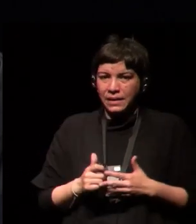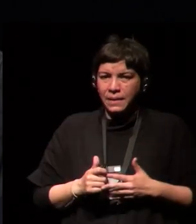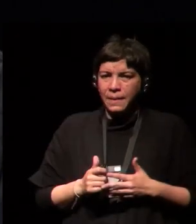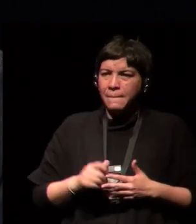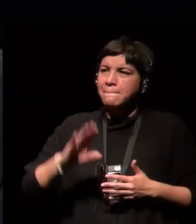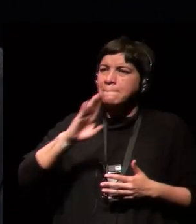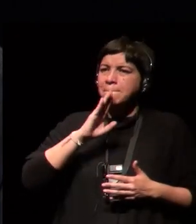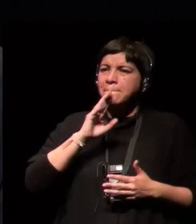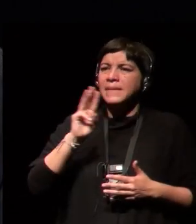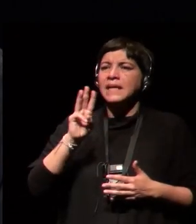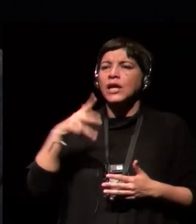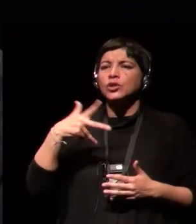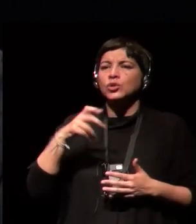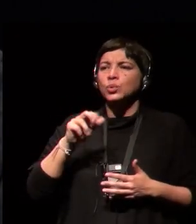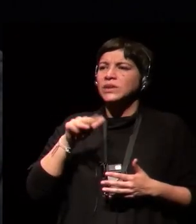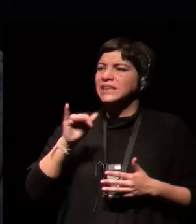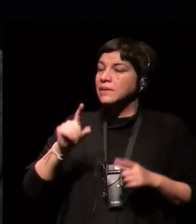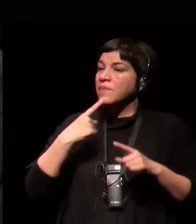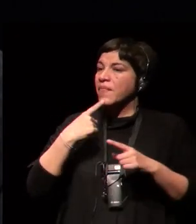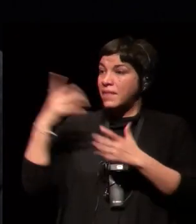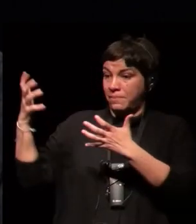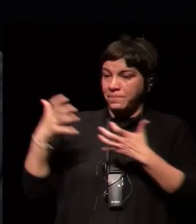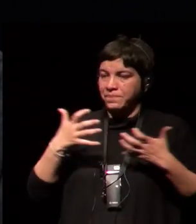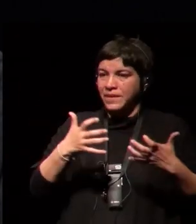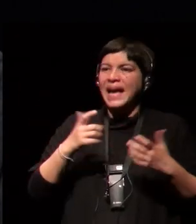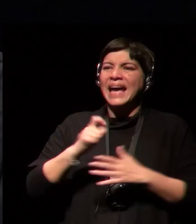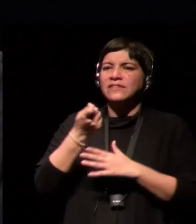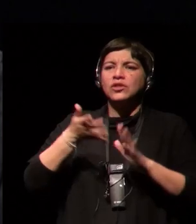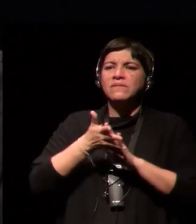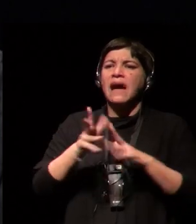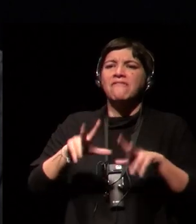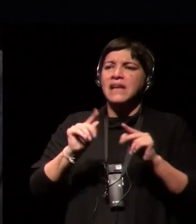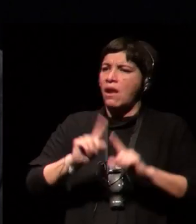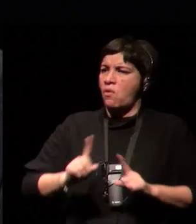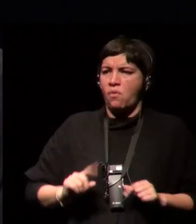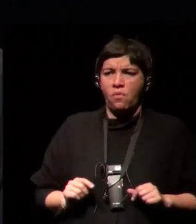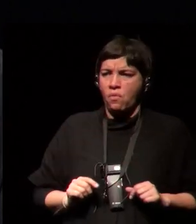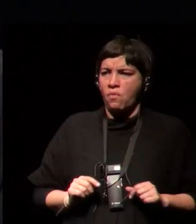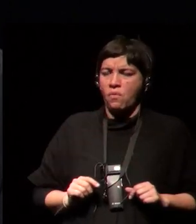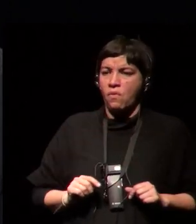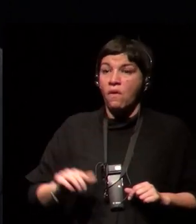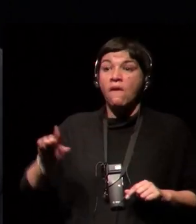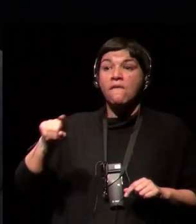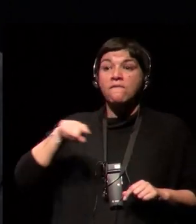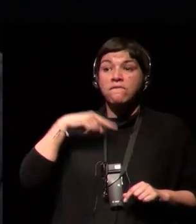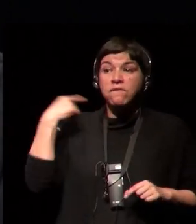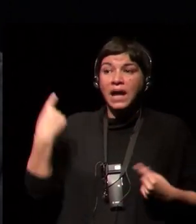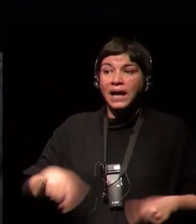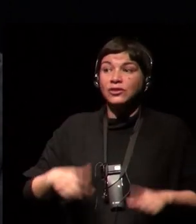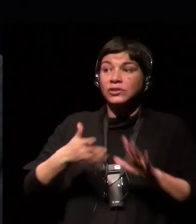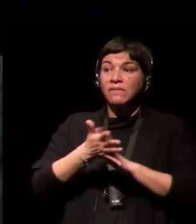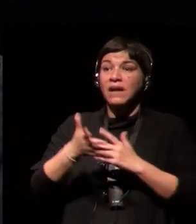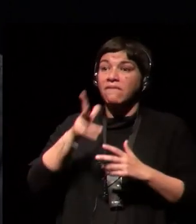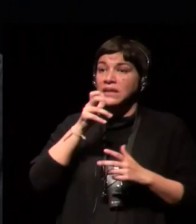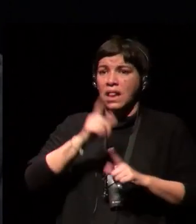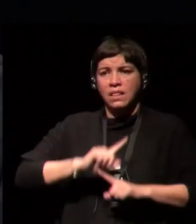el éxito nunca es final y el fracaso no es fatal. Esto